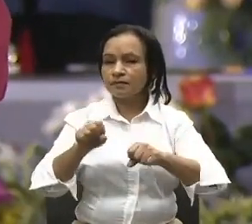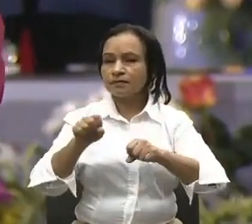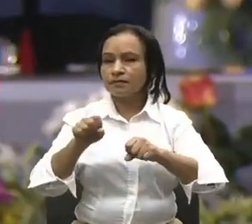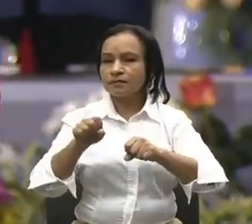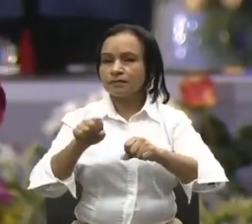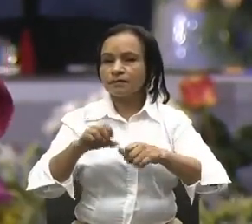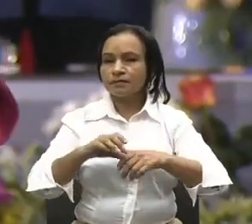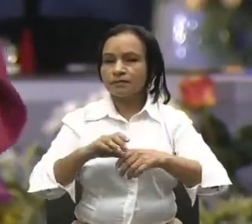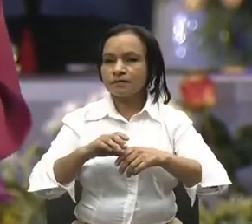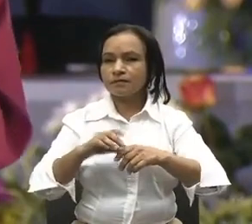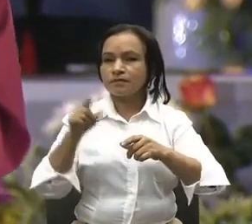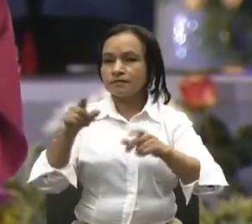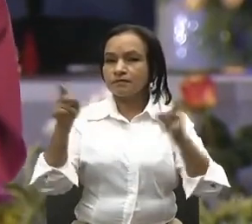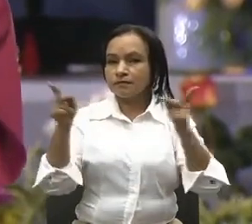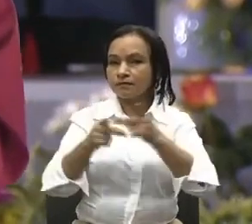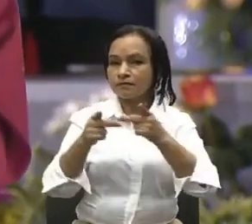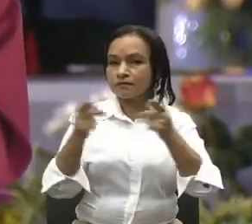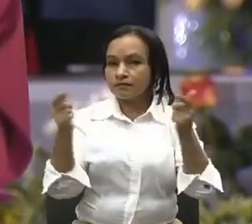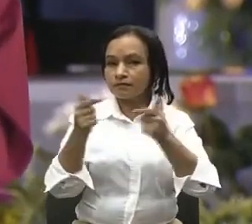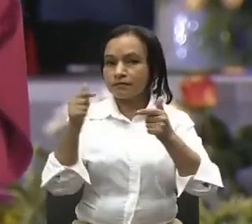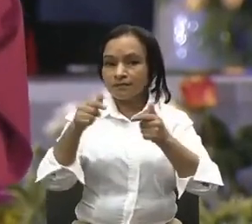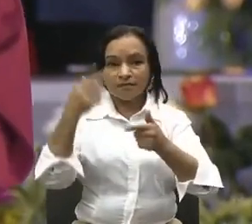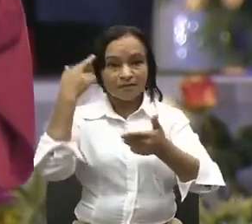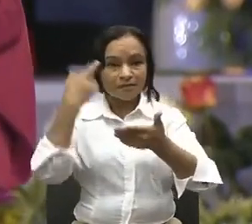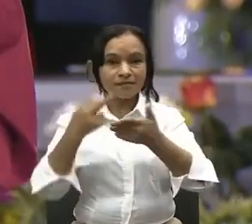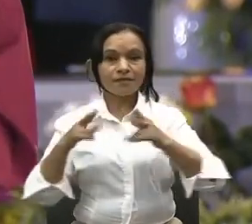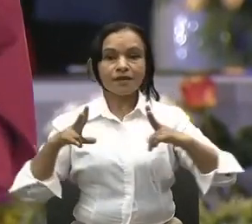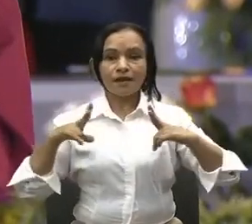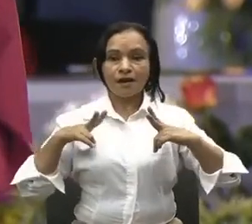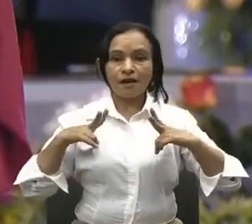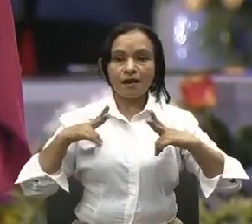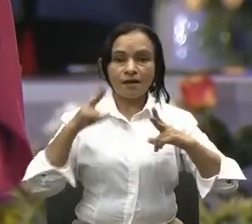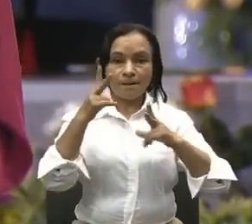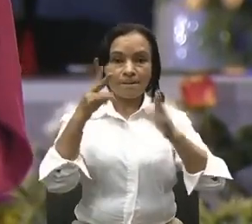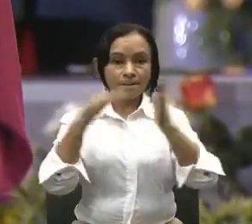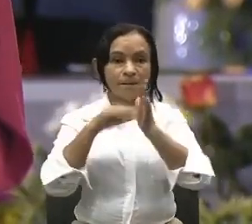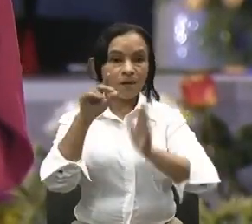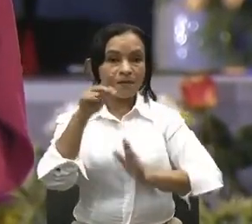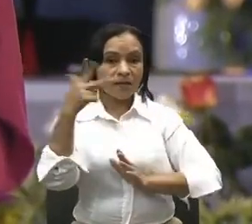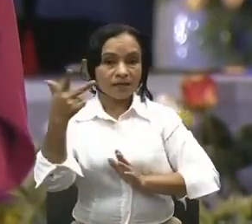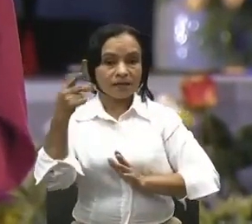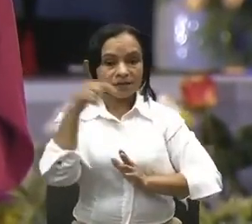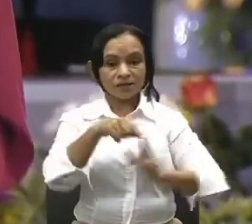actos de terrorismo como los que enfrentamos aquí en abril del año